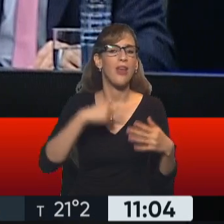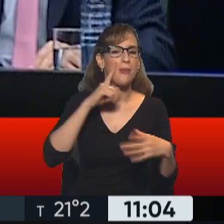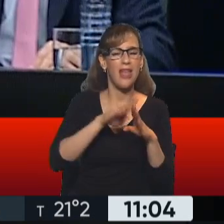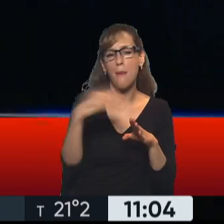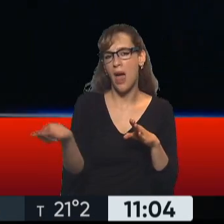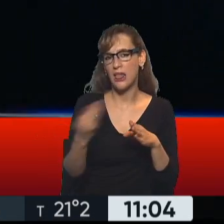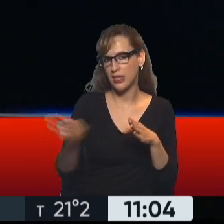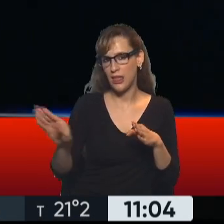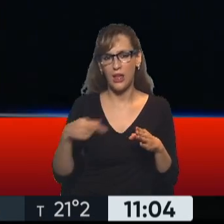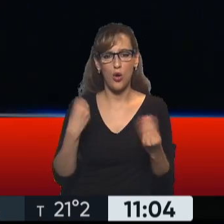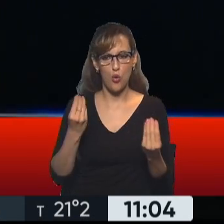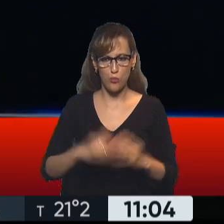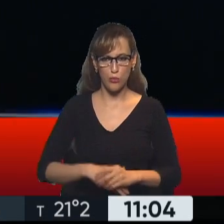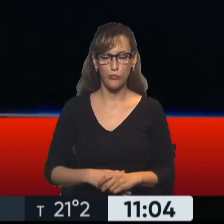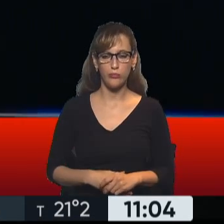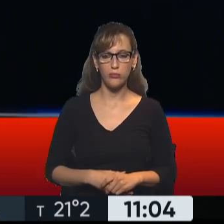Muchas gracias.